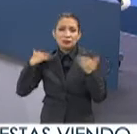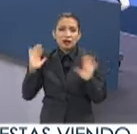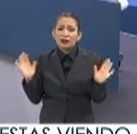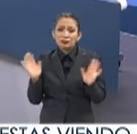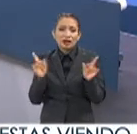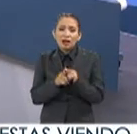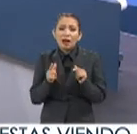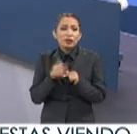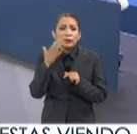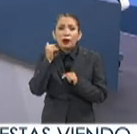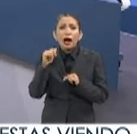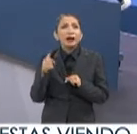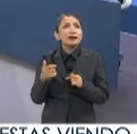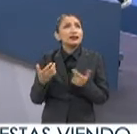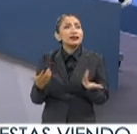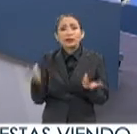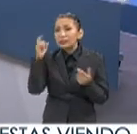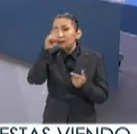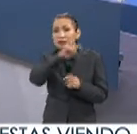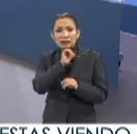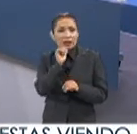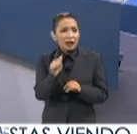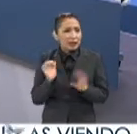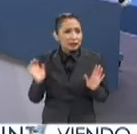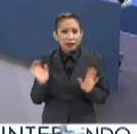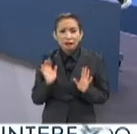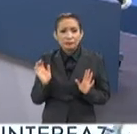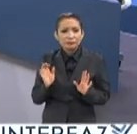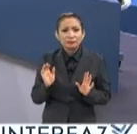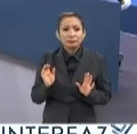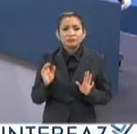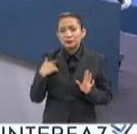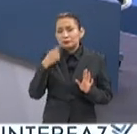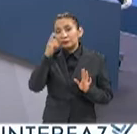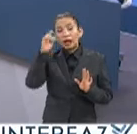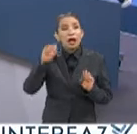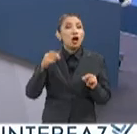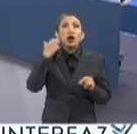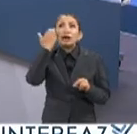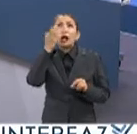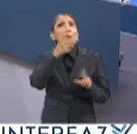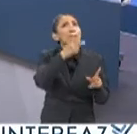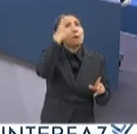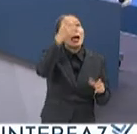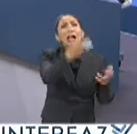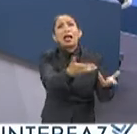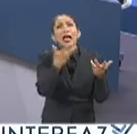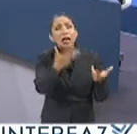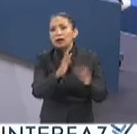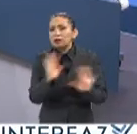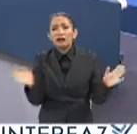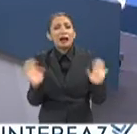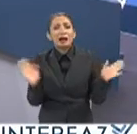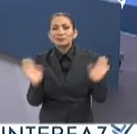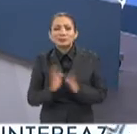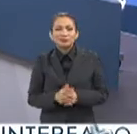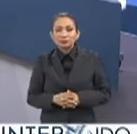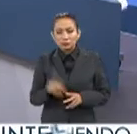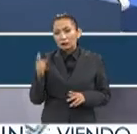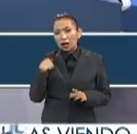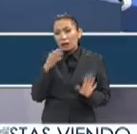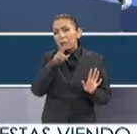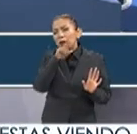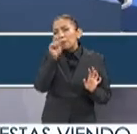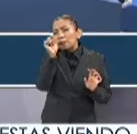que yo creo que no hubo un momento difícil en el que yo dijera, no, me quiero regresar o extraño México. Solamente